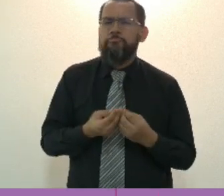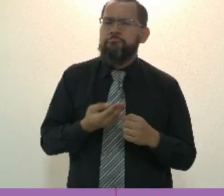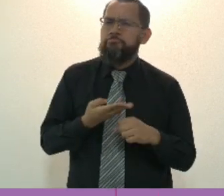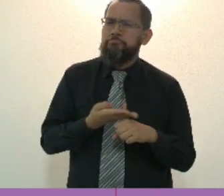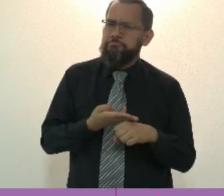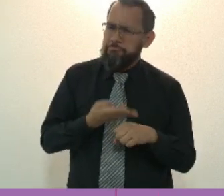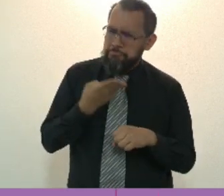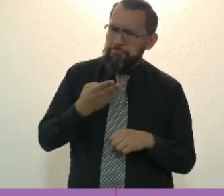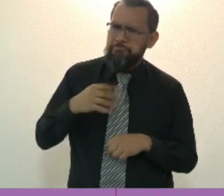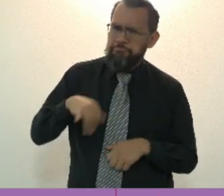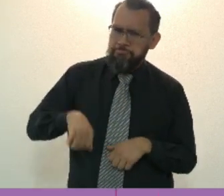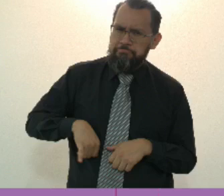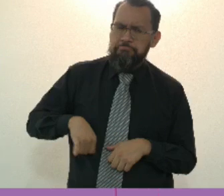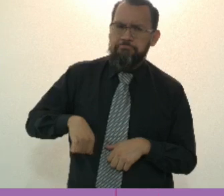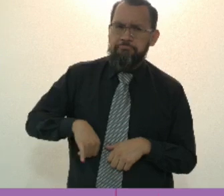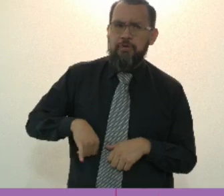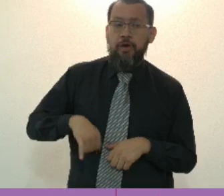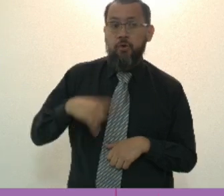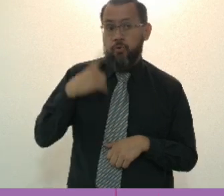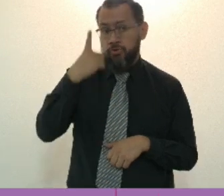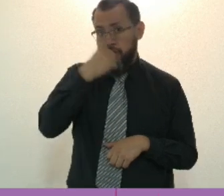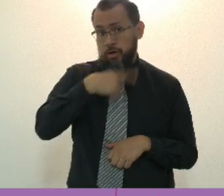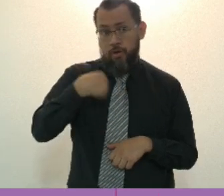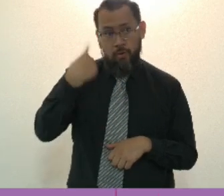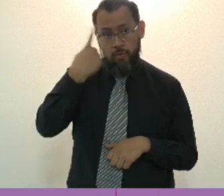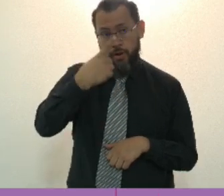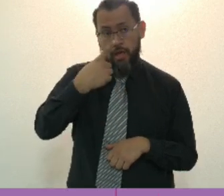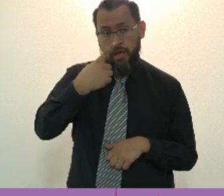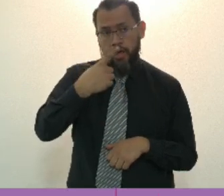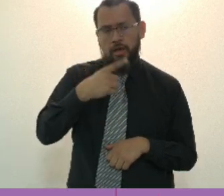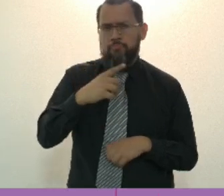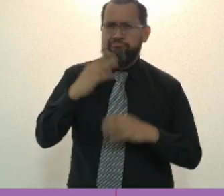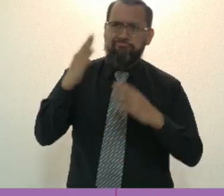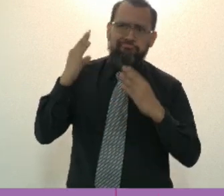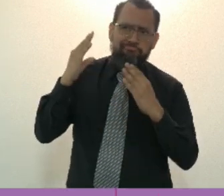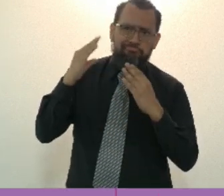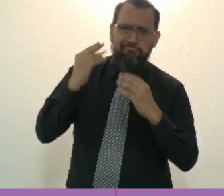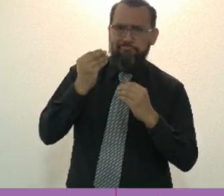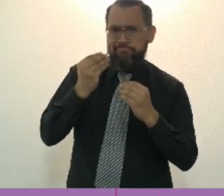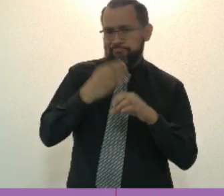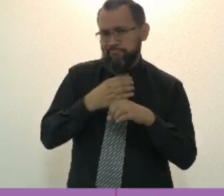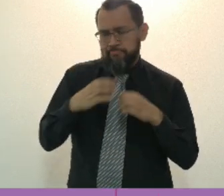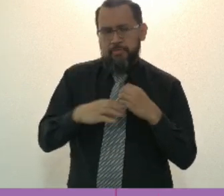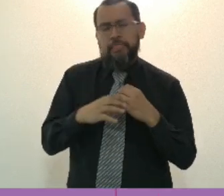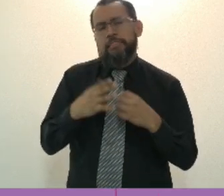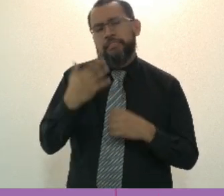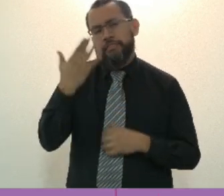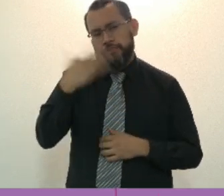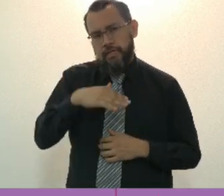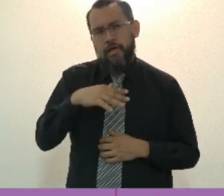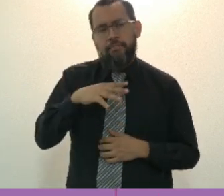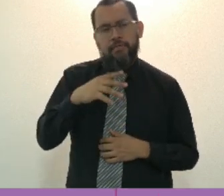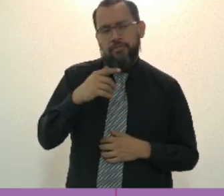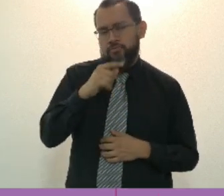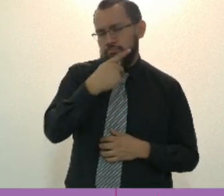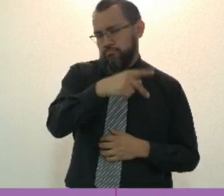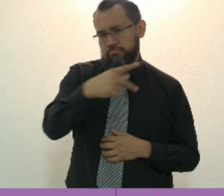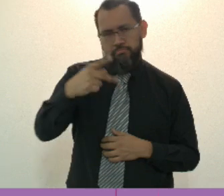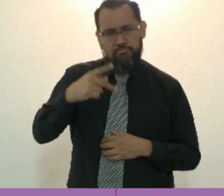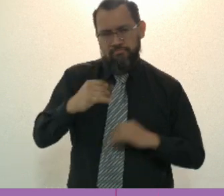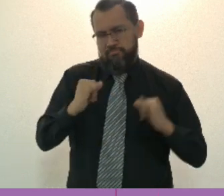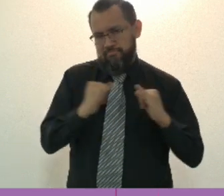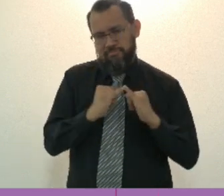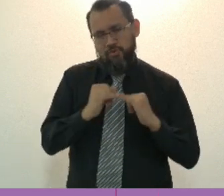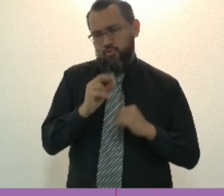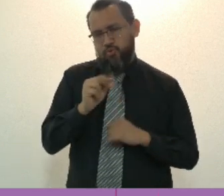muy productivo, que en una hora nos han enseñado tanto. Yo sé que no pasa en sus dependencias, o sea, en